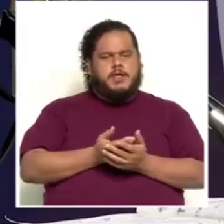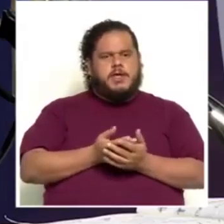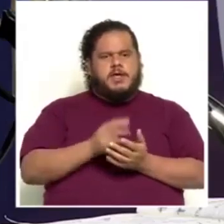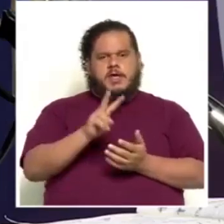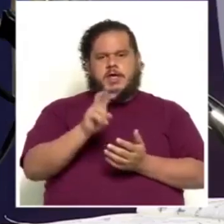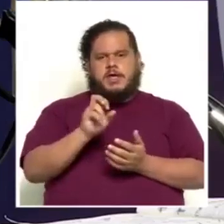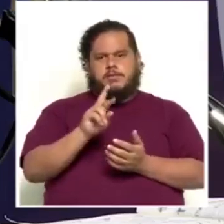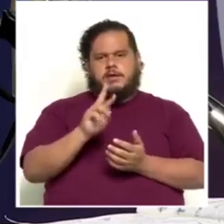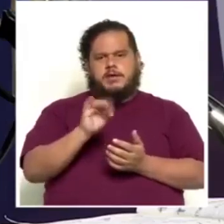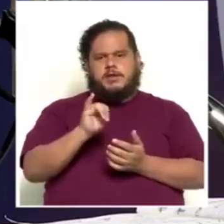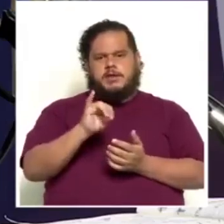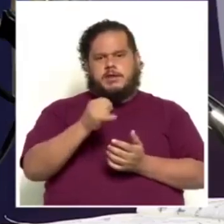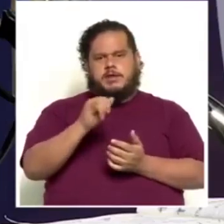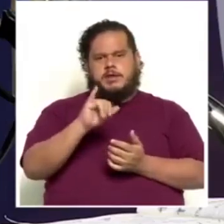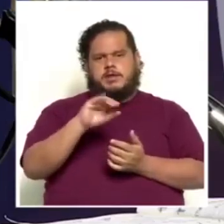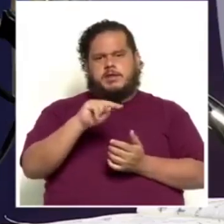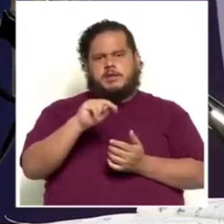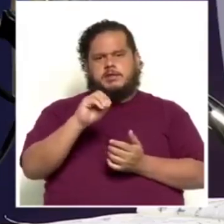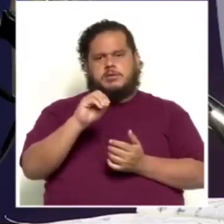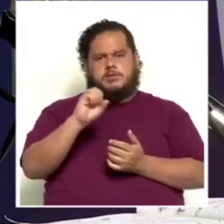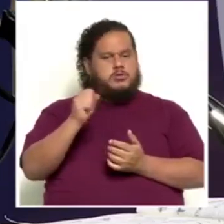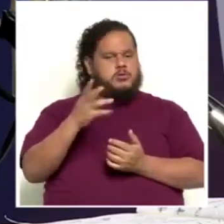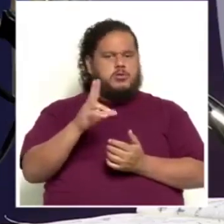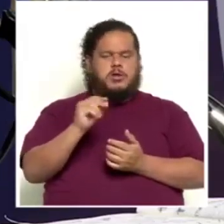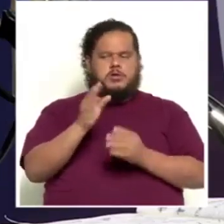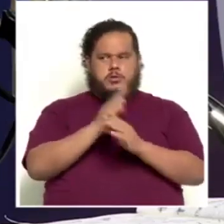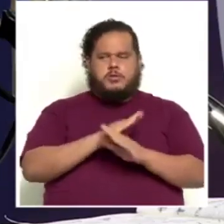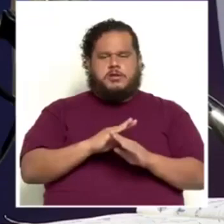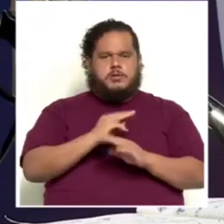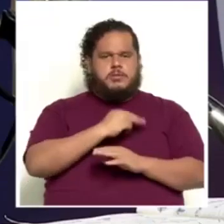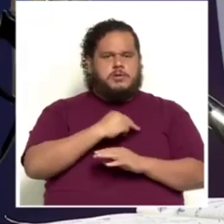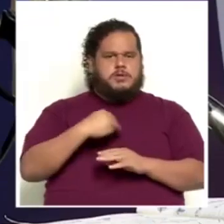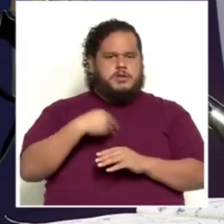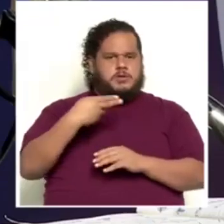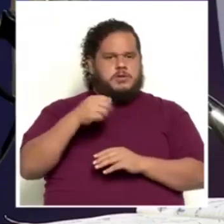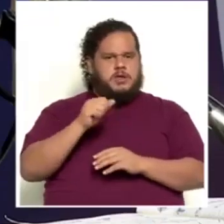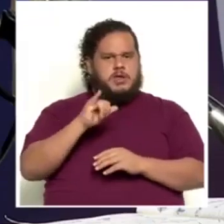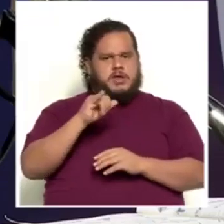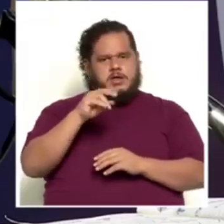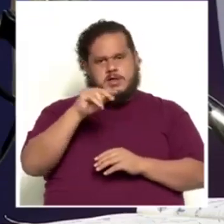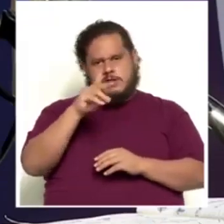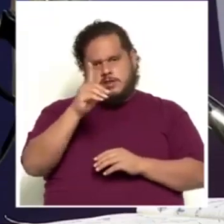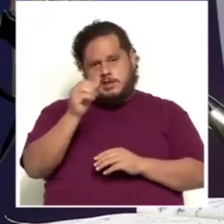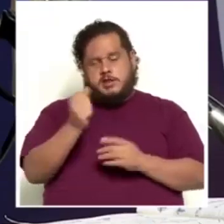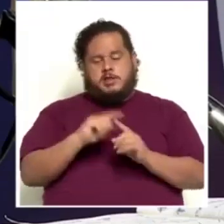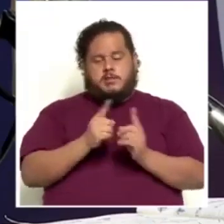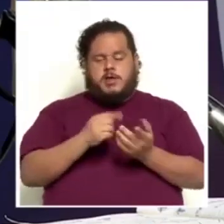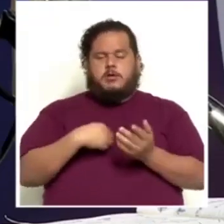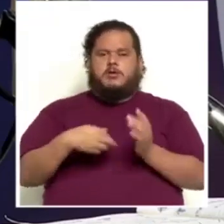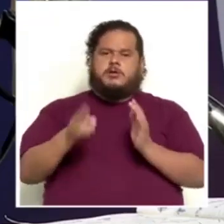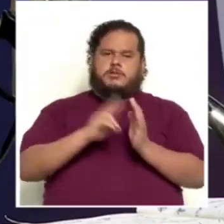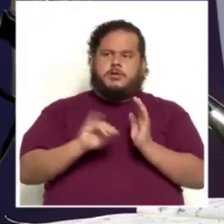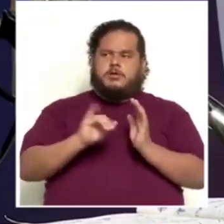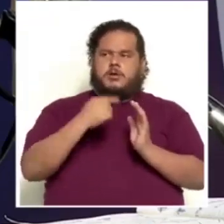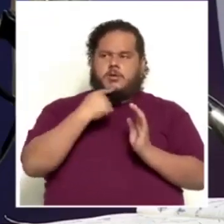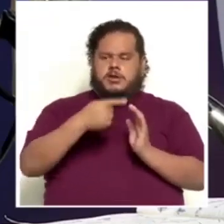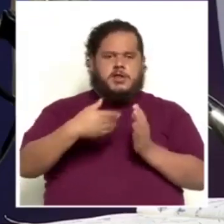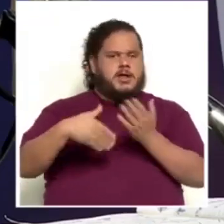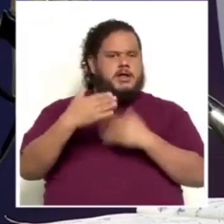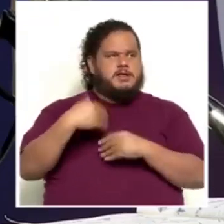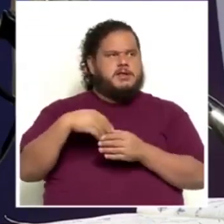vertiginoso y no muy pacífico por el Ministerio de Hacienda, pero, repito, como comentábamos ahora con don